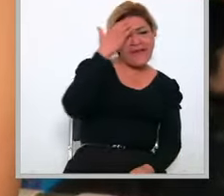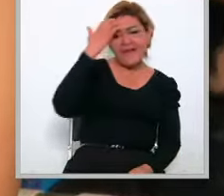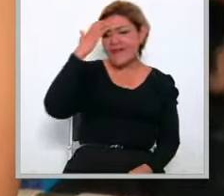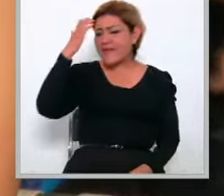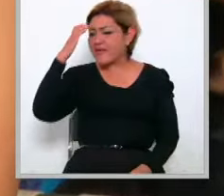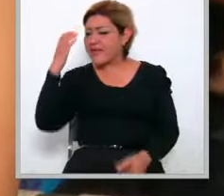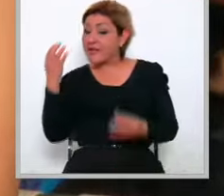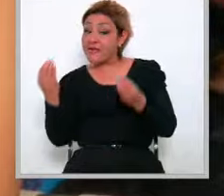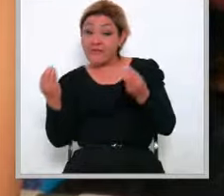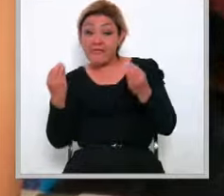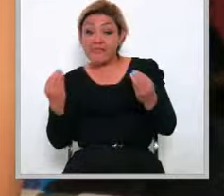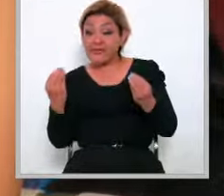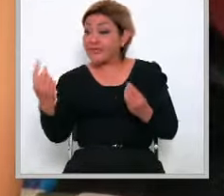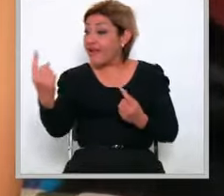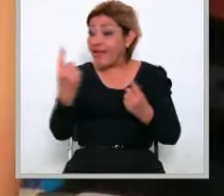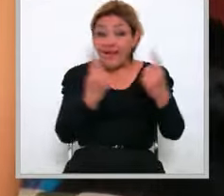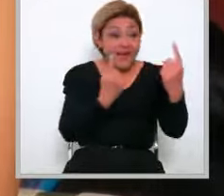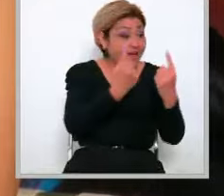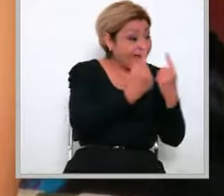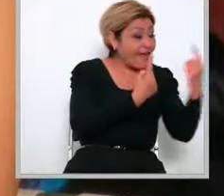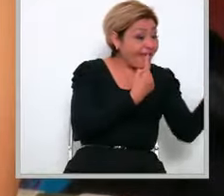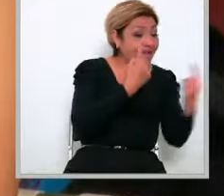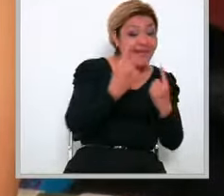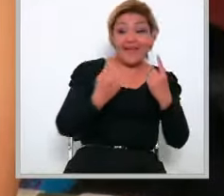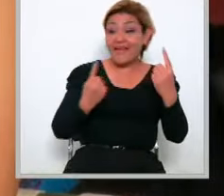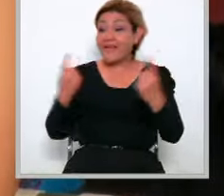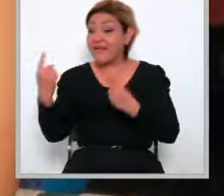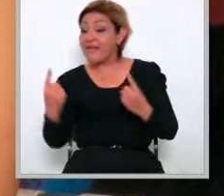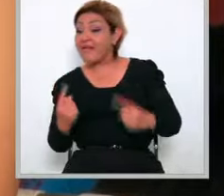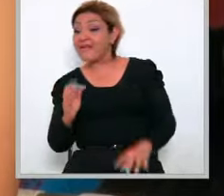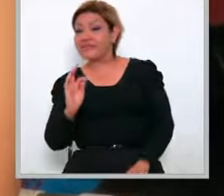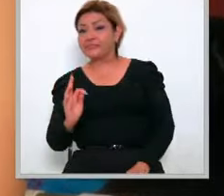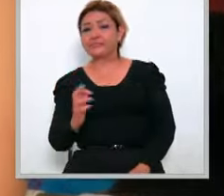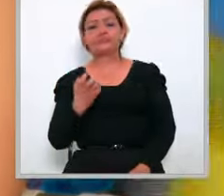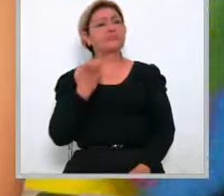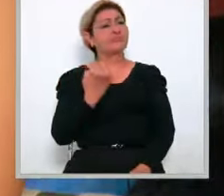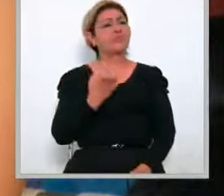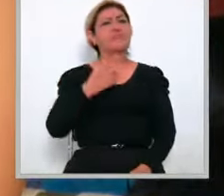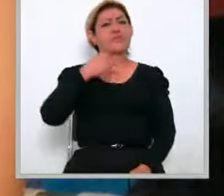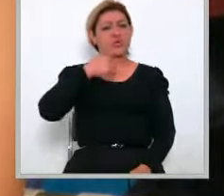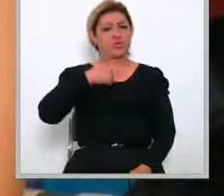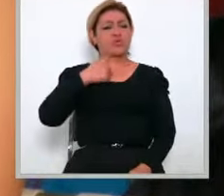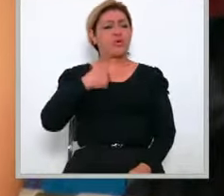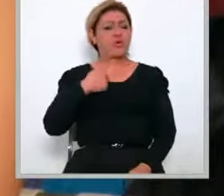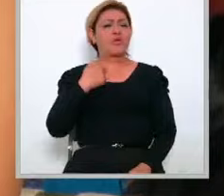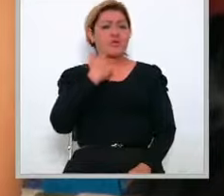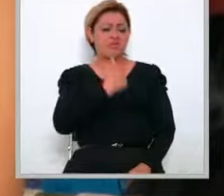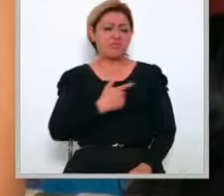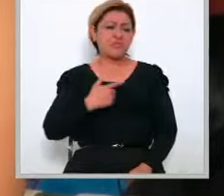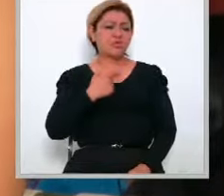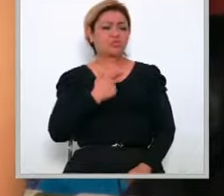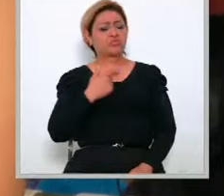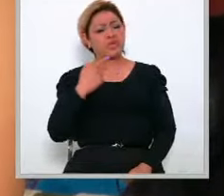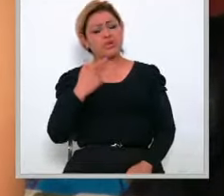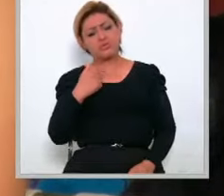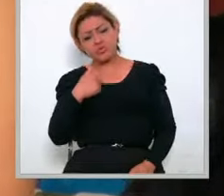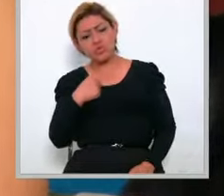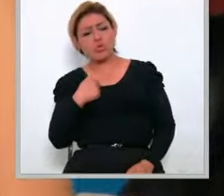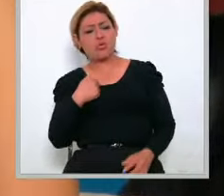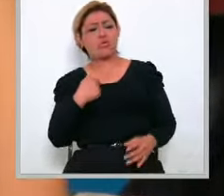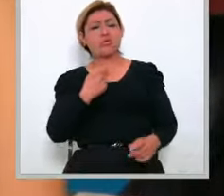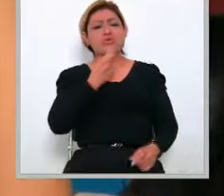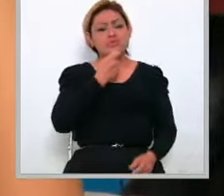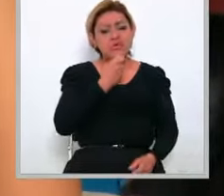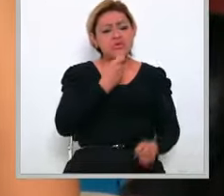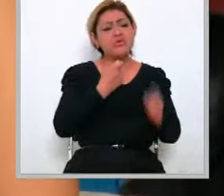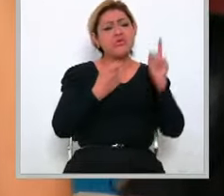he utilizado un poco como que la forma de impulsora para apoyar a niñas. Me he impulsado un poquito más en niñas, ya